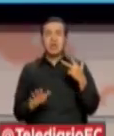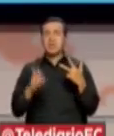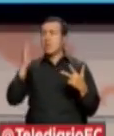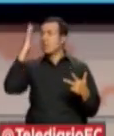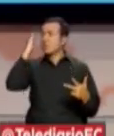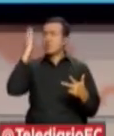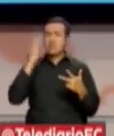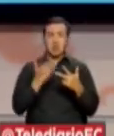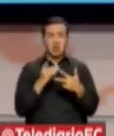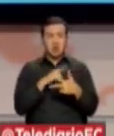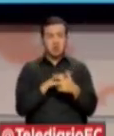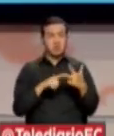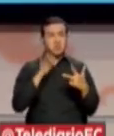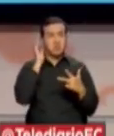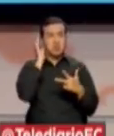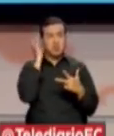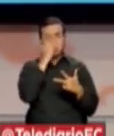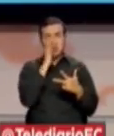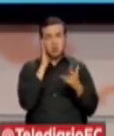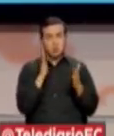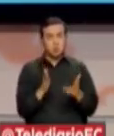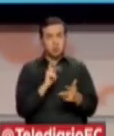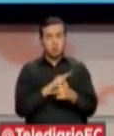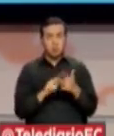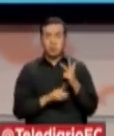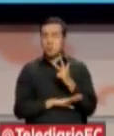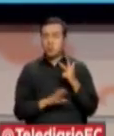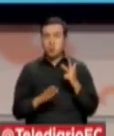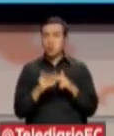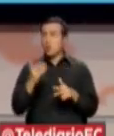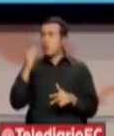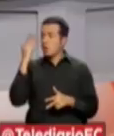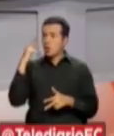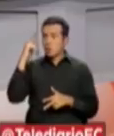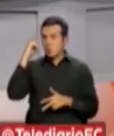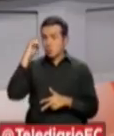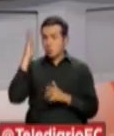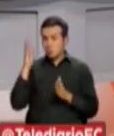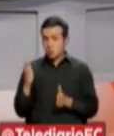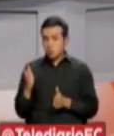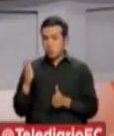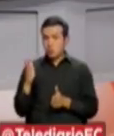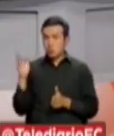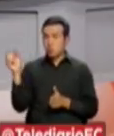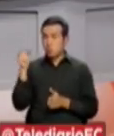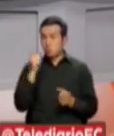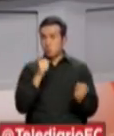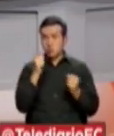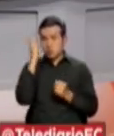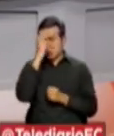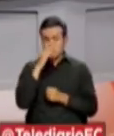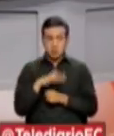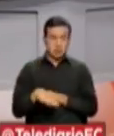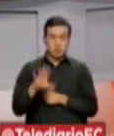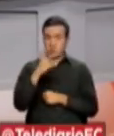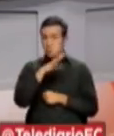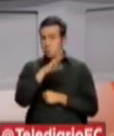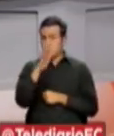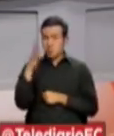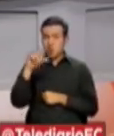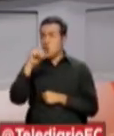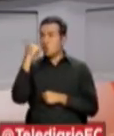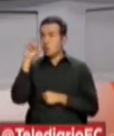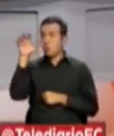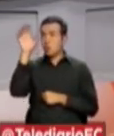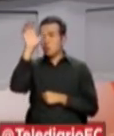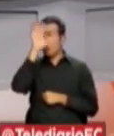eso indica que los gobiernos anteriores de los gobernadores usualmente no son deliberantes por lo general han nacido en